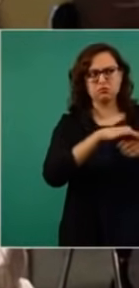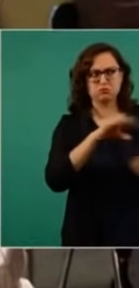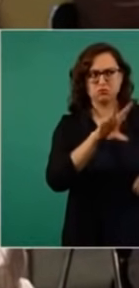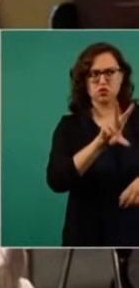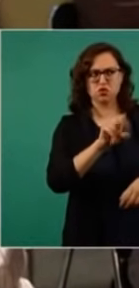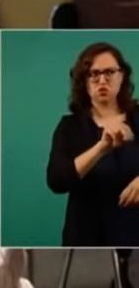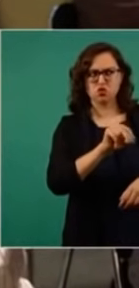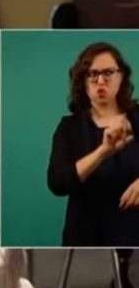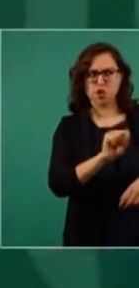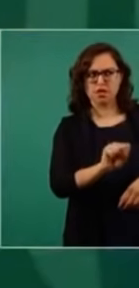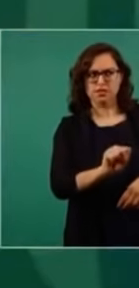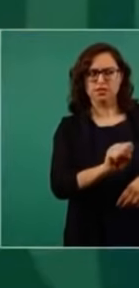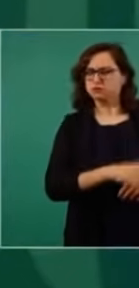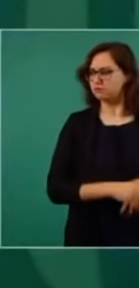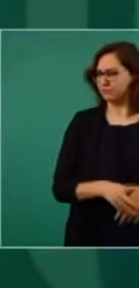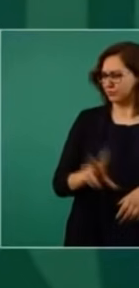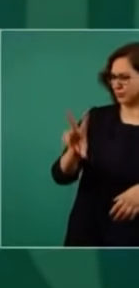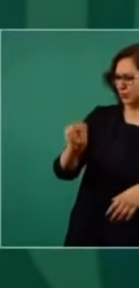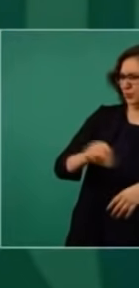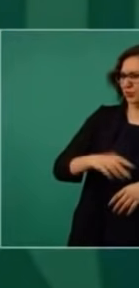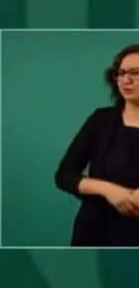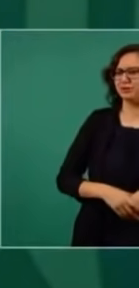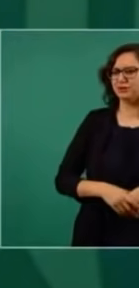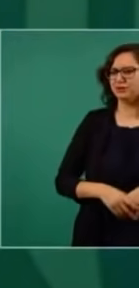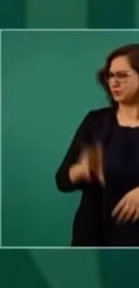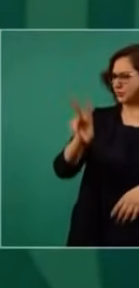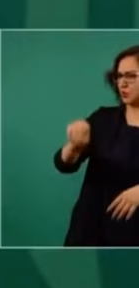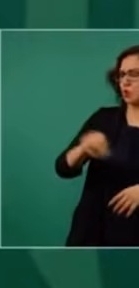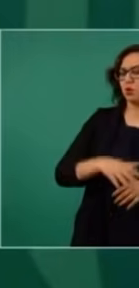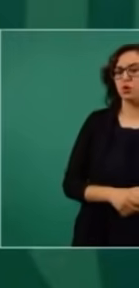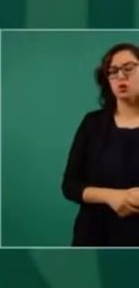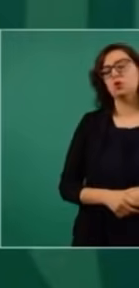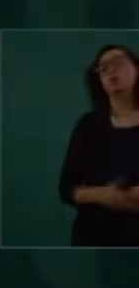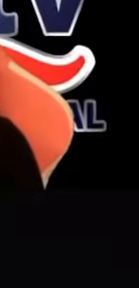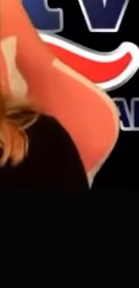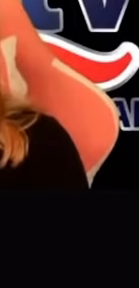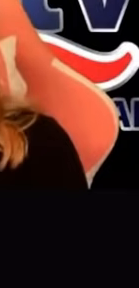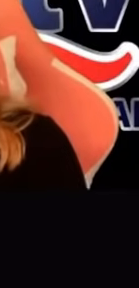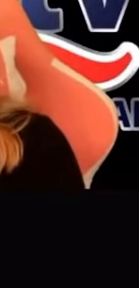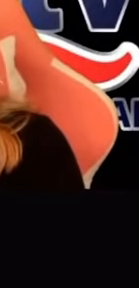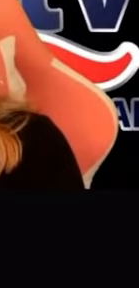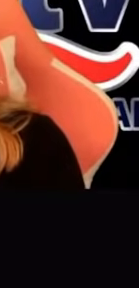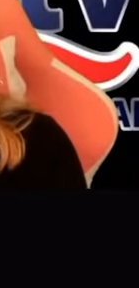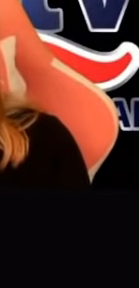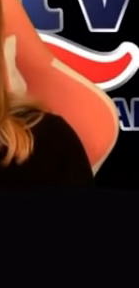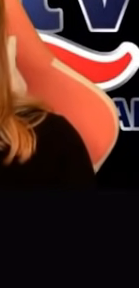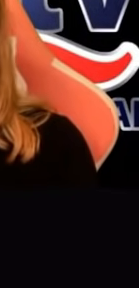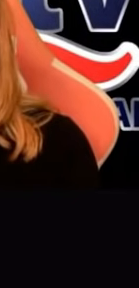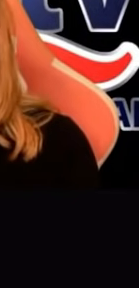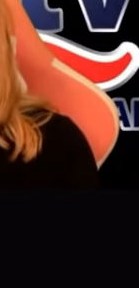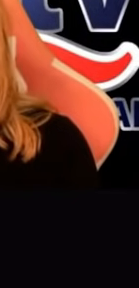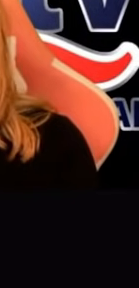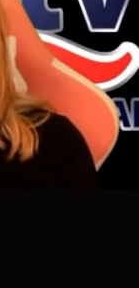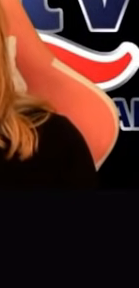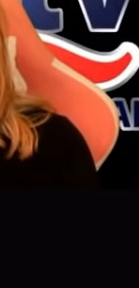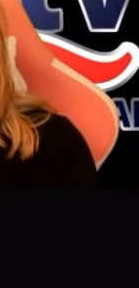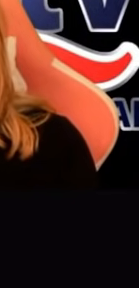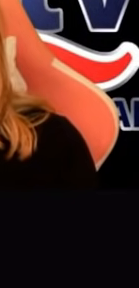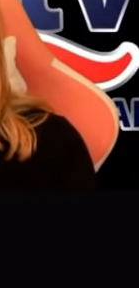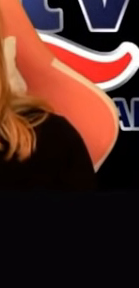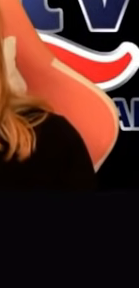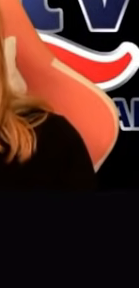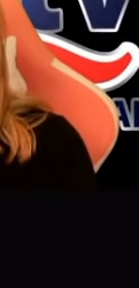Él ha estado siempre firme, ha estado siempre mostrando, informando. Entonces creo que es muy